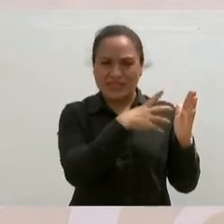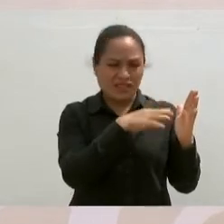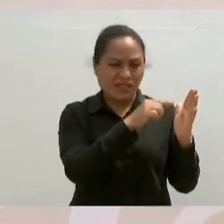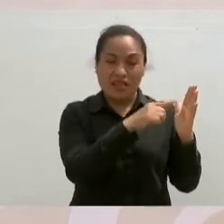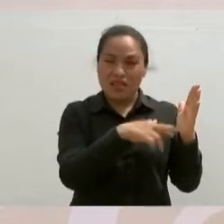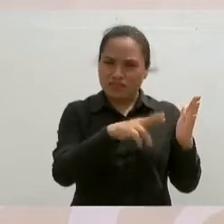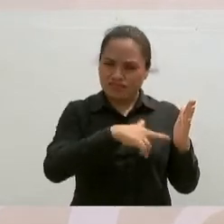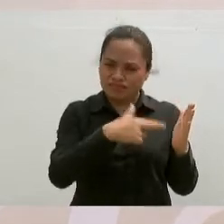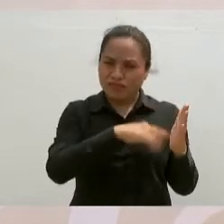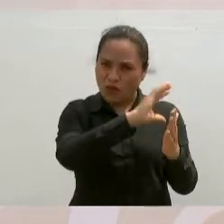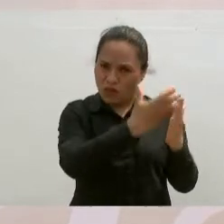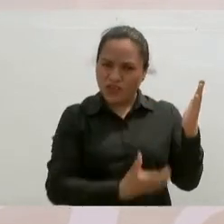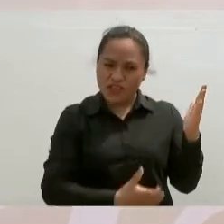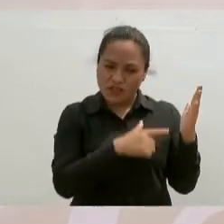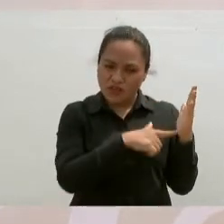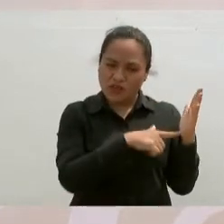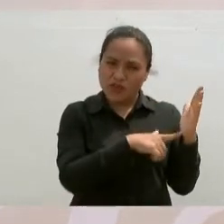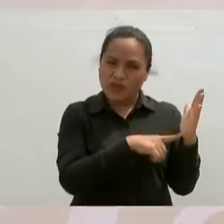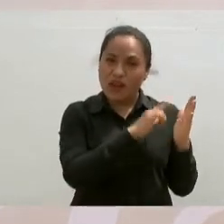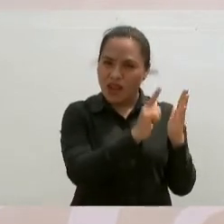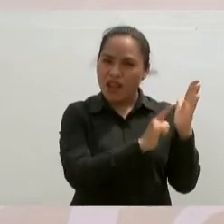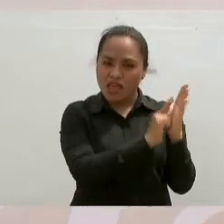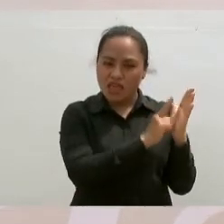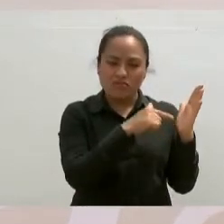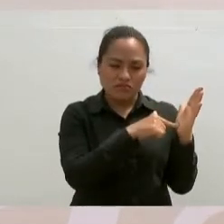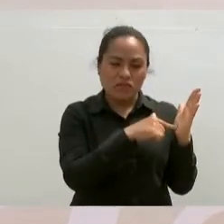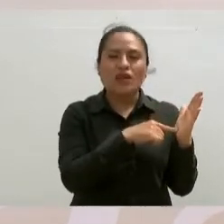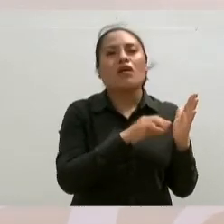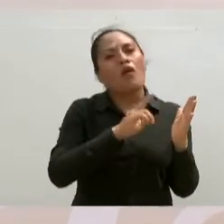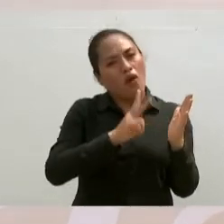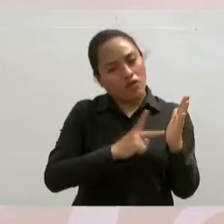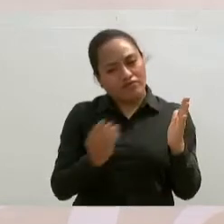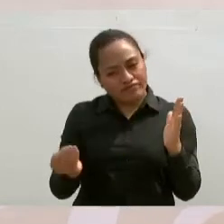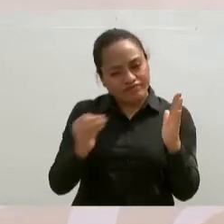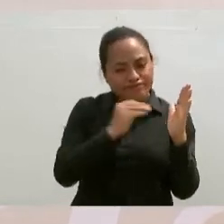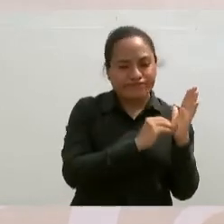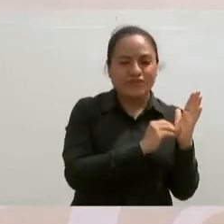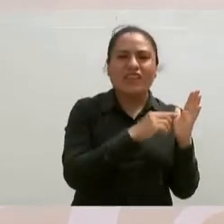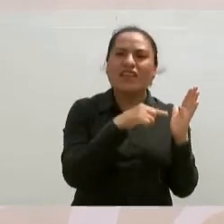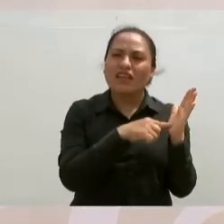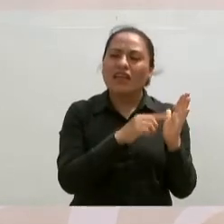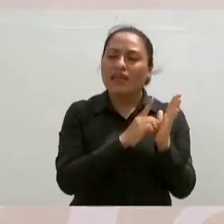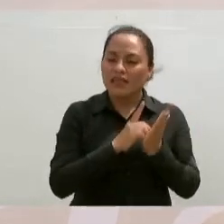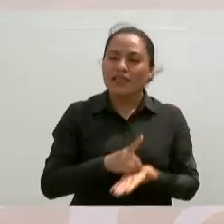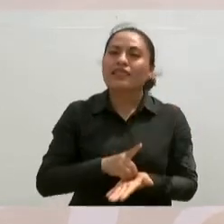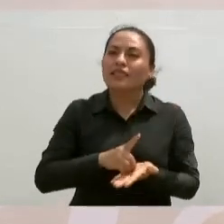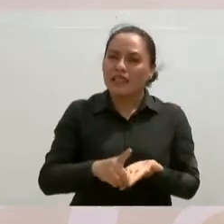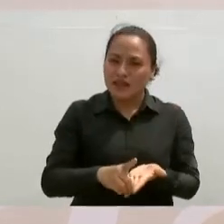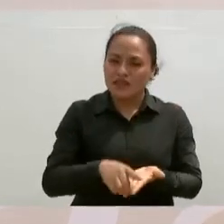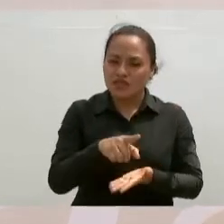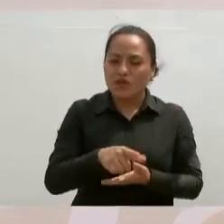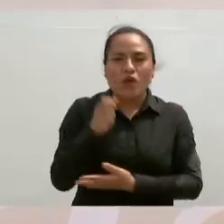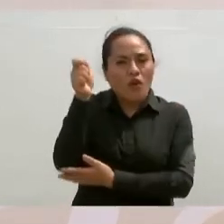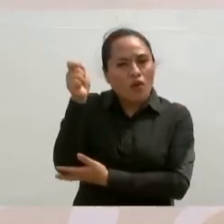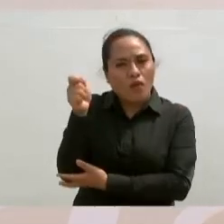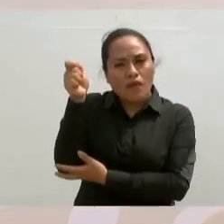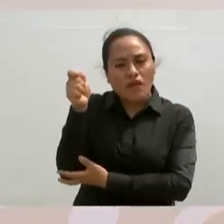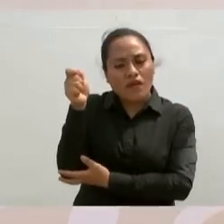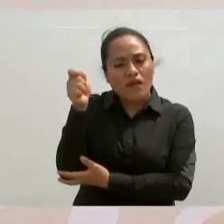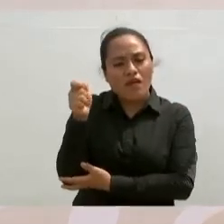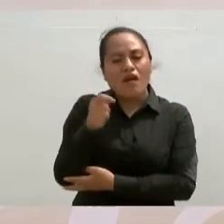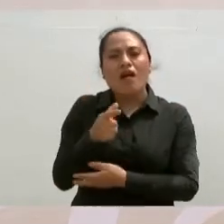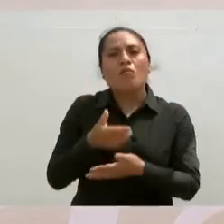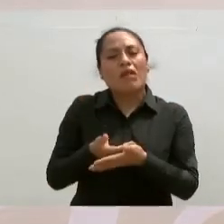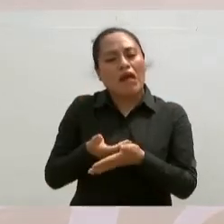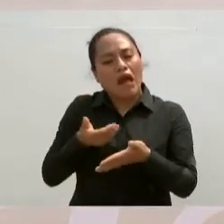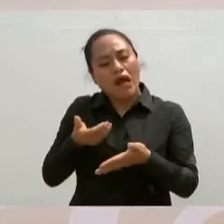contrato colectivo que les daba derecho a una jubilación más